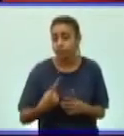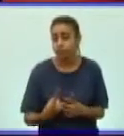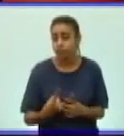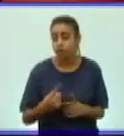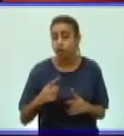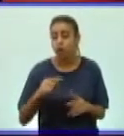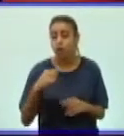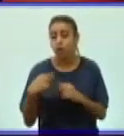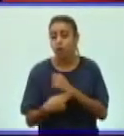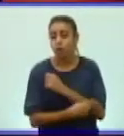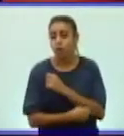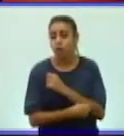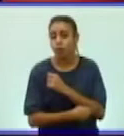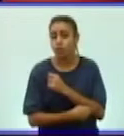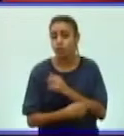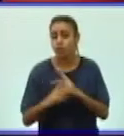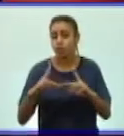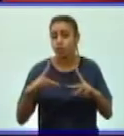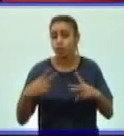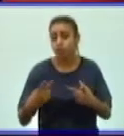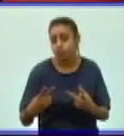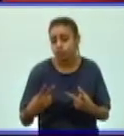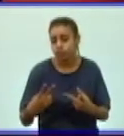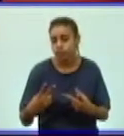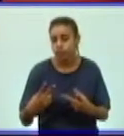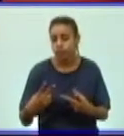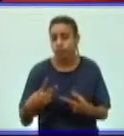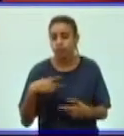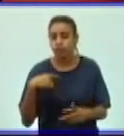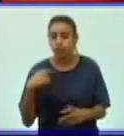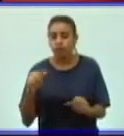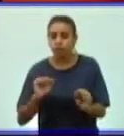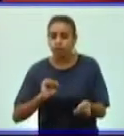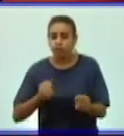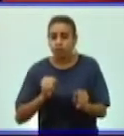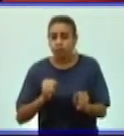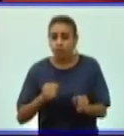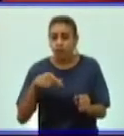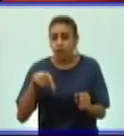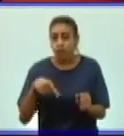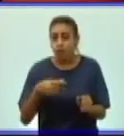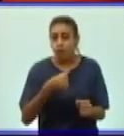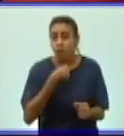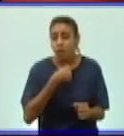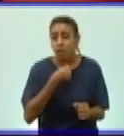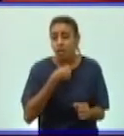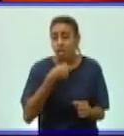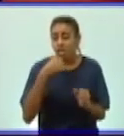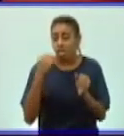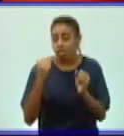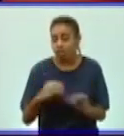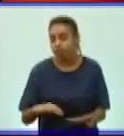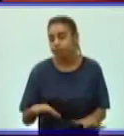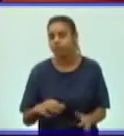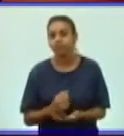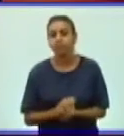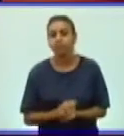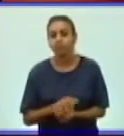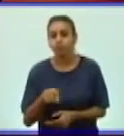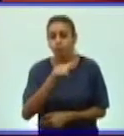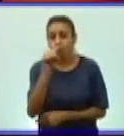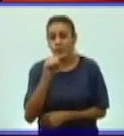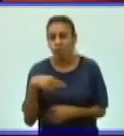capitalismo y que todavía muchos de ellos hoy siguen sumidos en una pobreza extrema. Pero usted se estará preguntando, ¿y en la